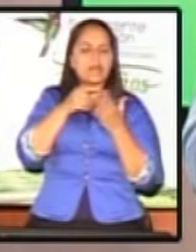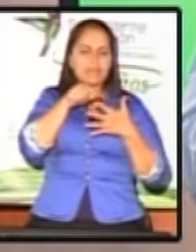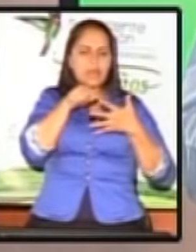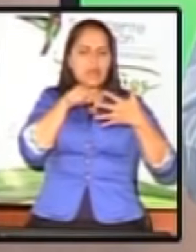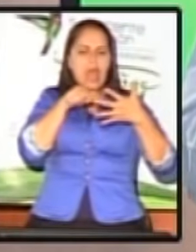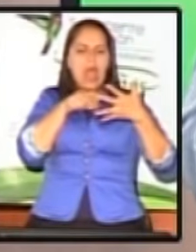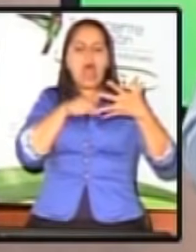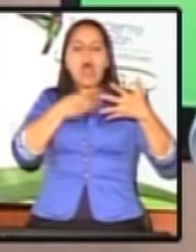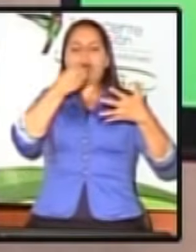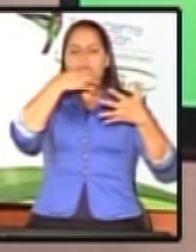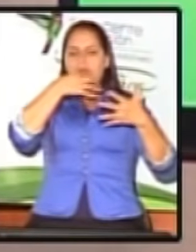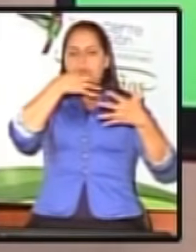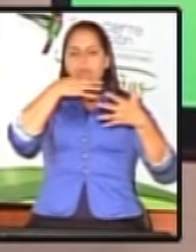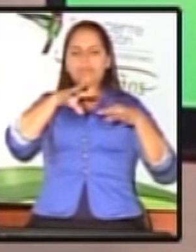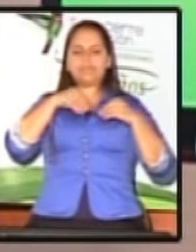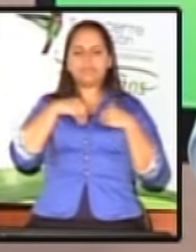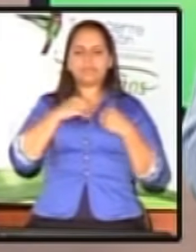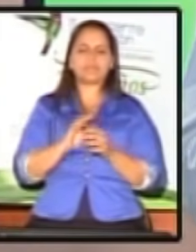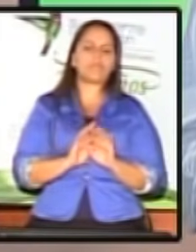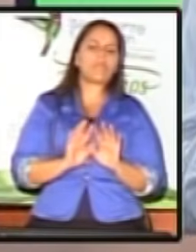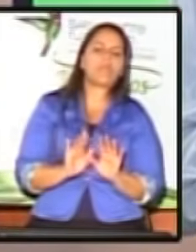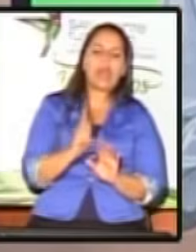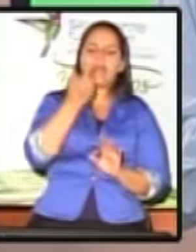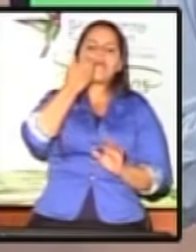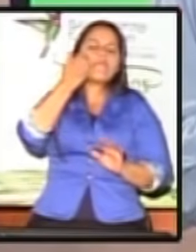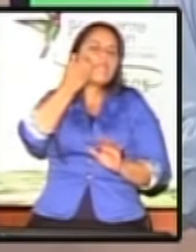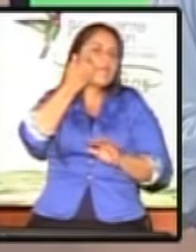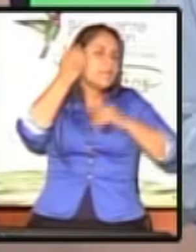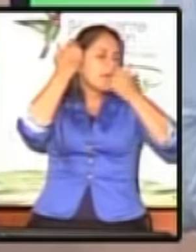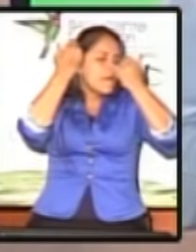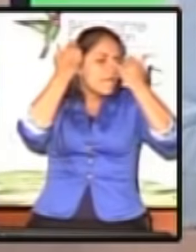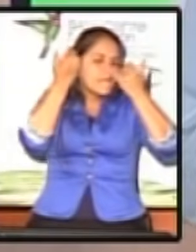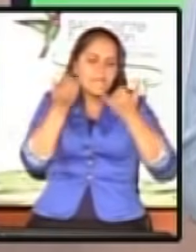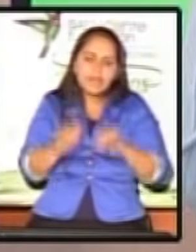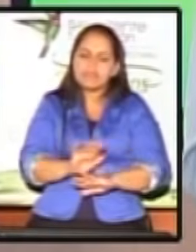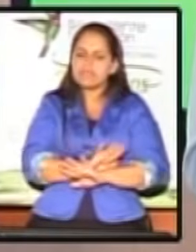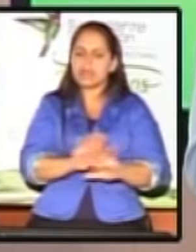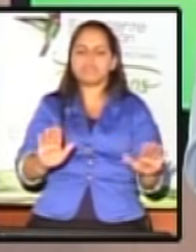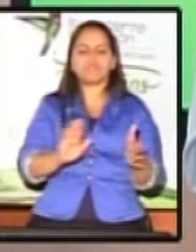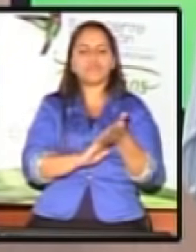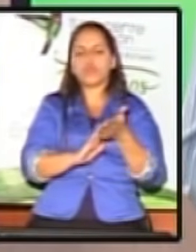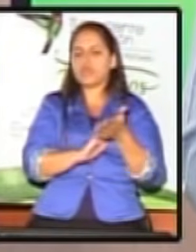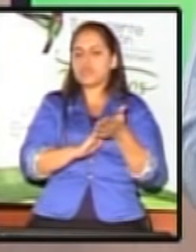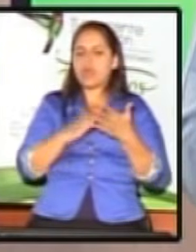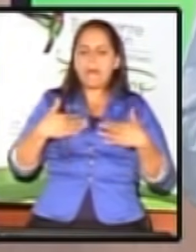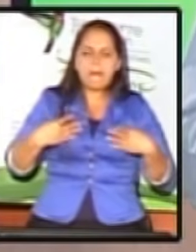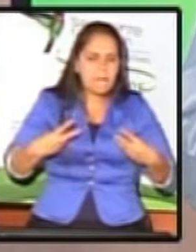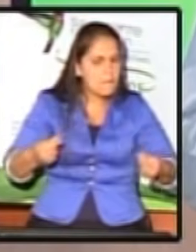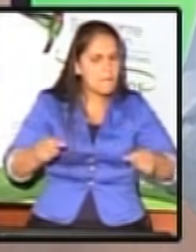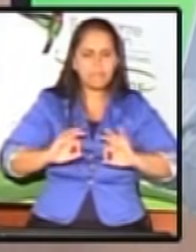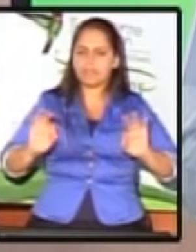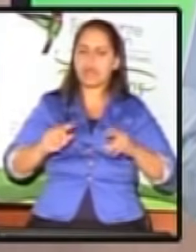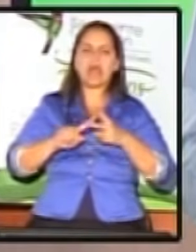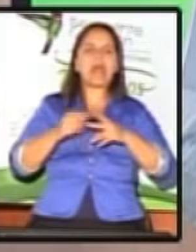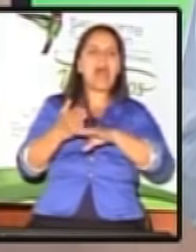puntualmente cuando ya el paciente fue decretado en una enfermedad terminal, se terminó cualquier tratamiento, fuera quimio,